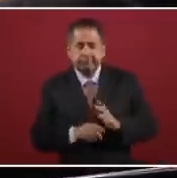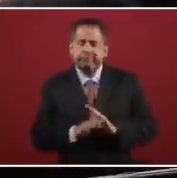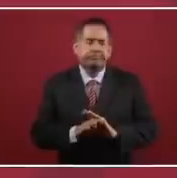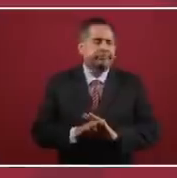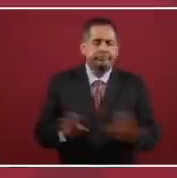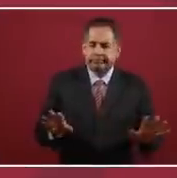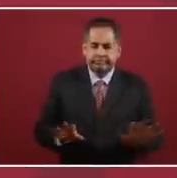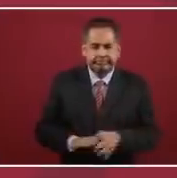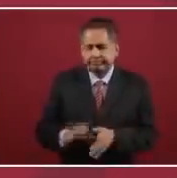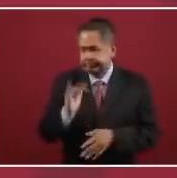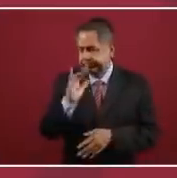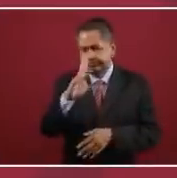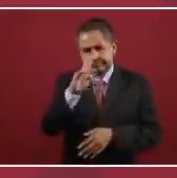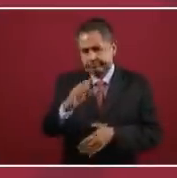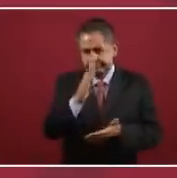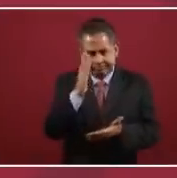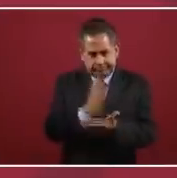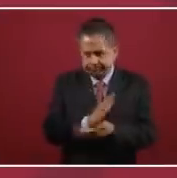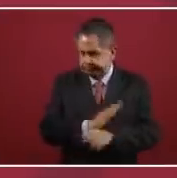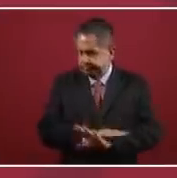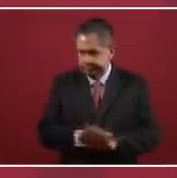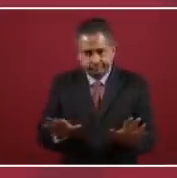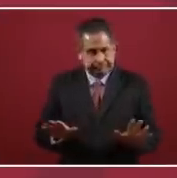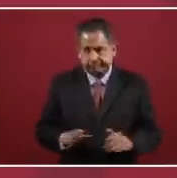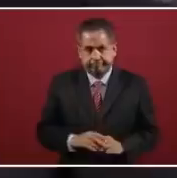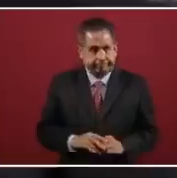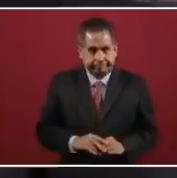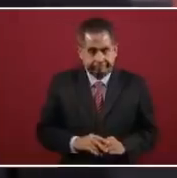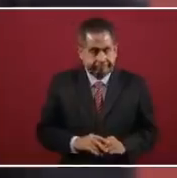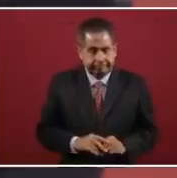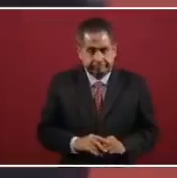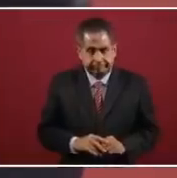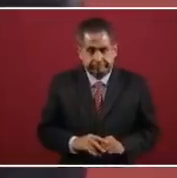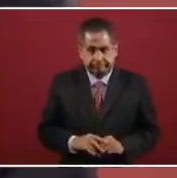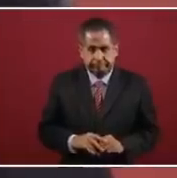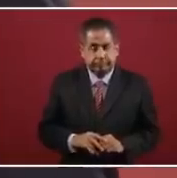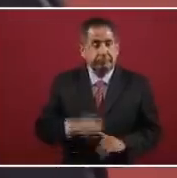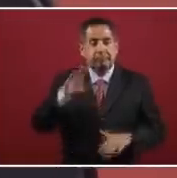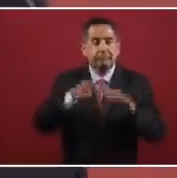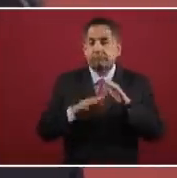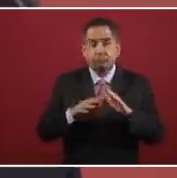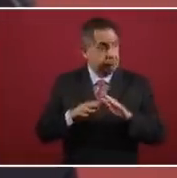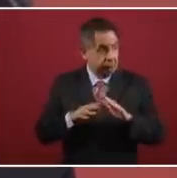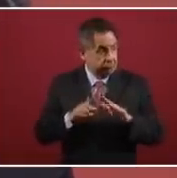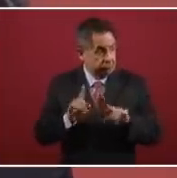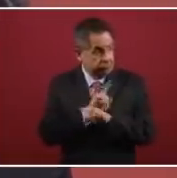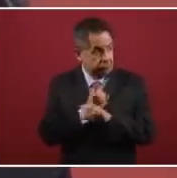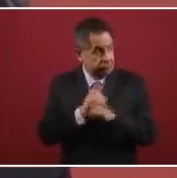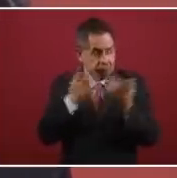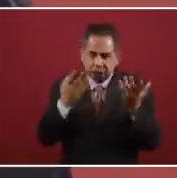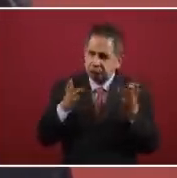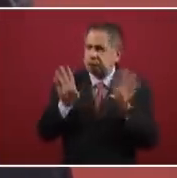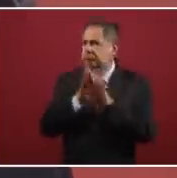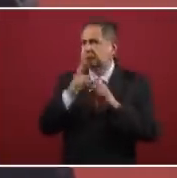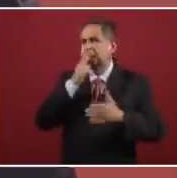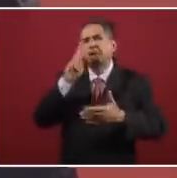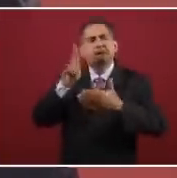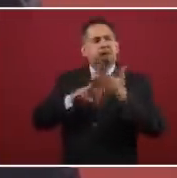Eso no se va a permitir. O sea, cierran una minera